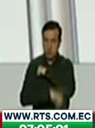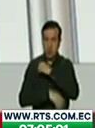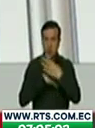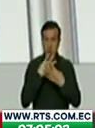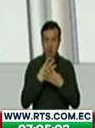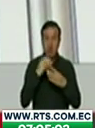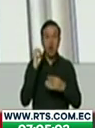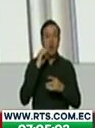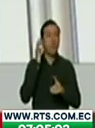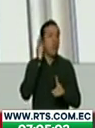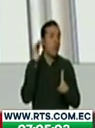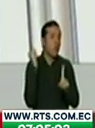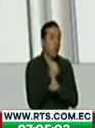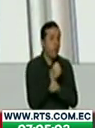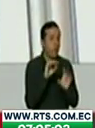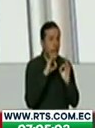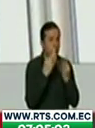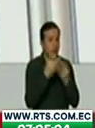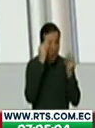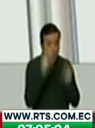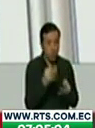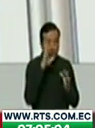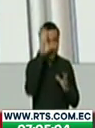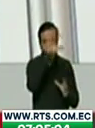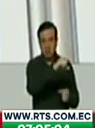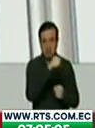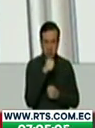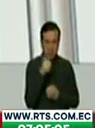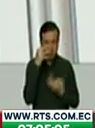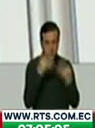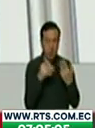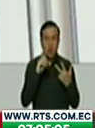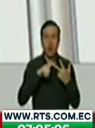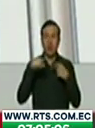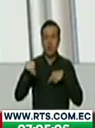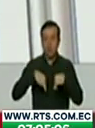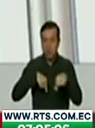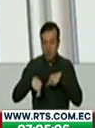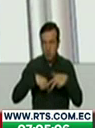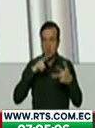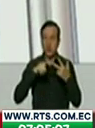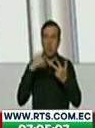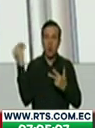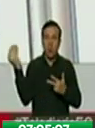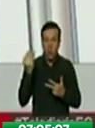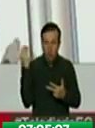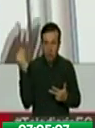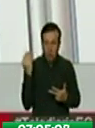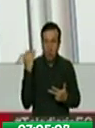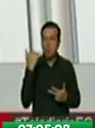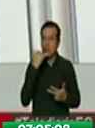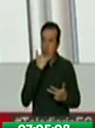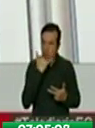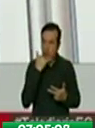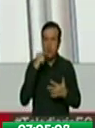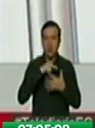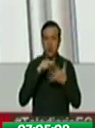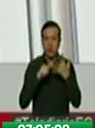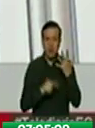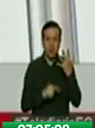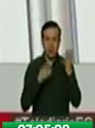violencia contra la mujer y miembros del núcleo familiar, flagrancia en tránsito, flagrancia en adolescentes infractores y las